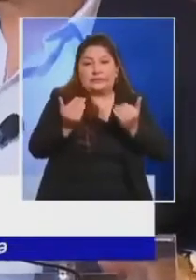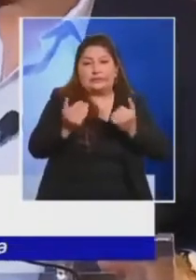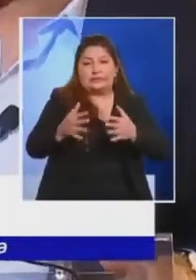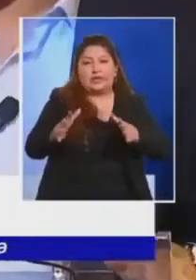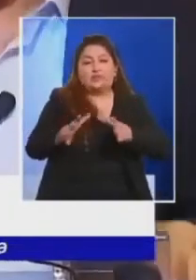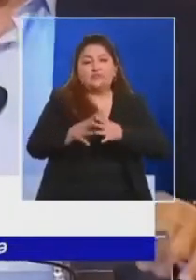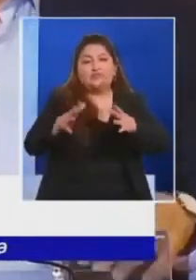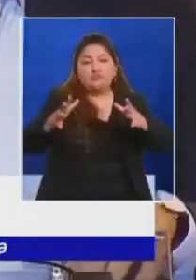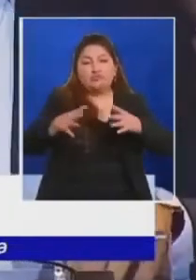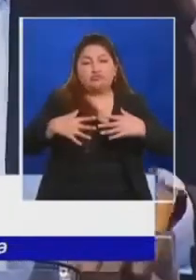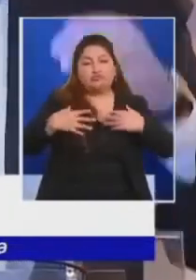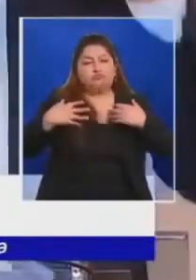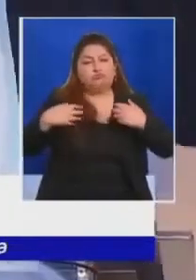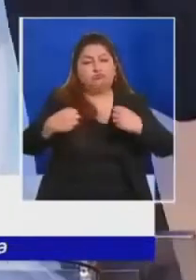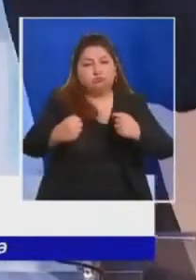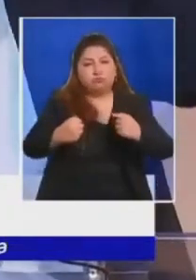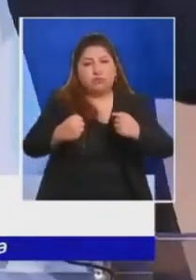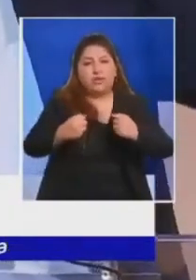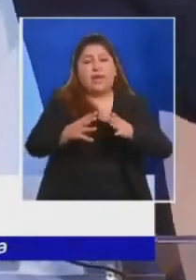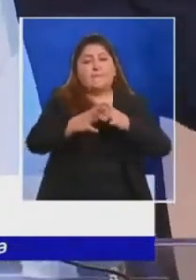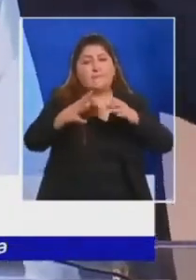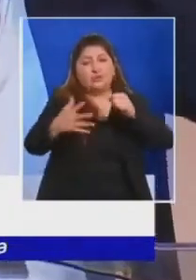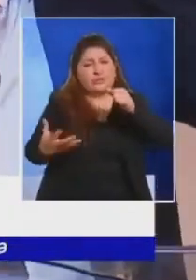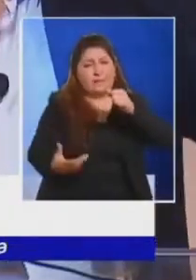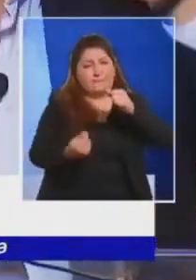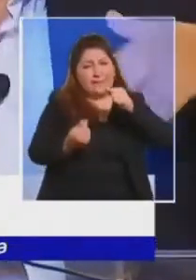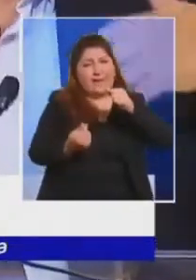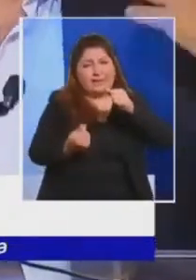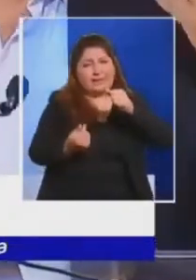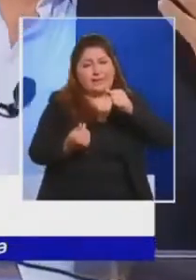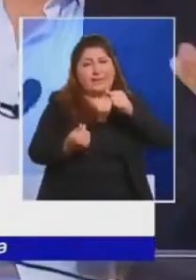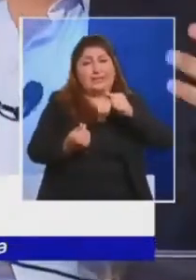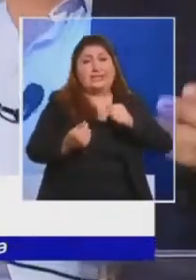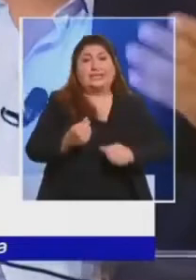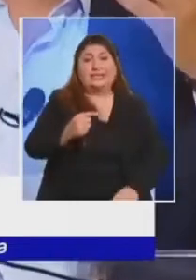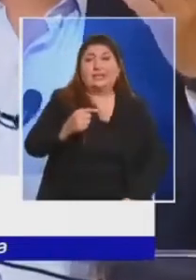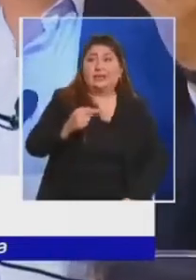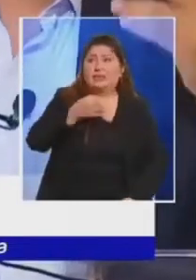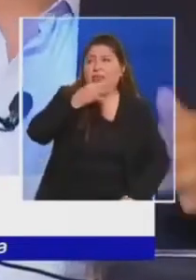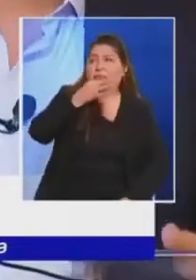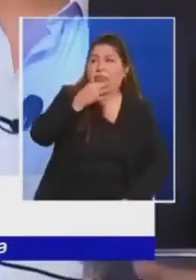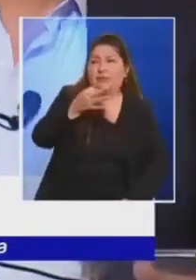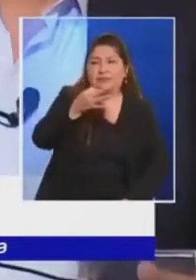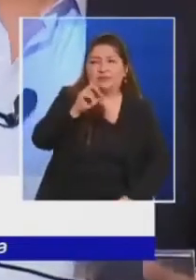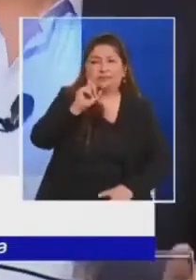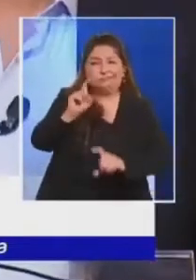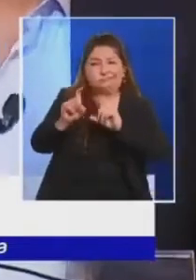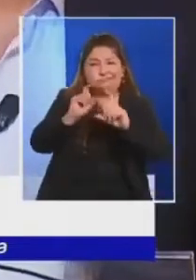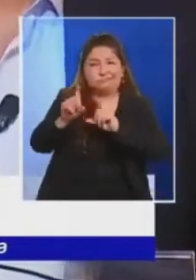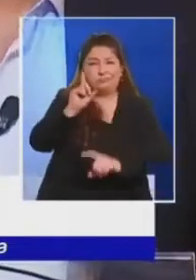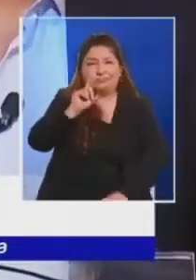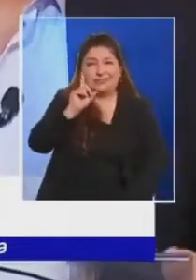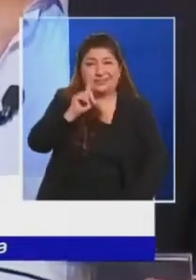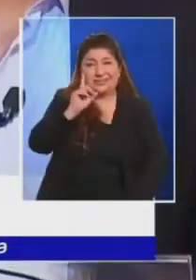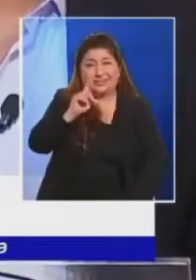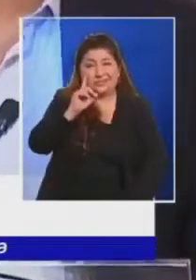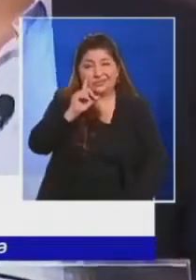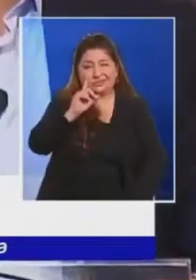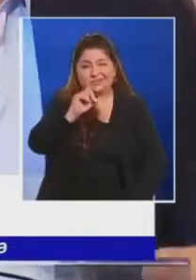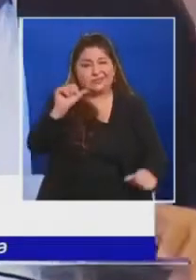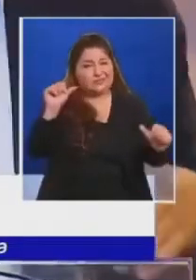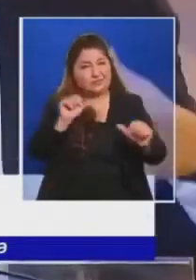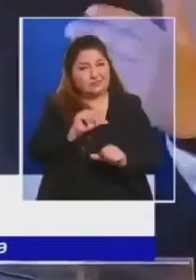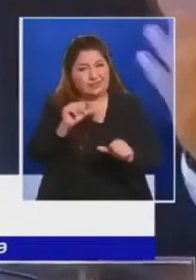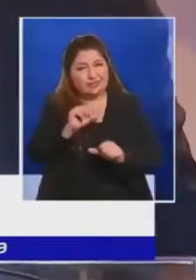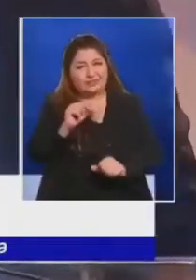plata dando vuelta. Y tratar de mentiroso siempre a su contendor en cada debate hace de esto justamente un tema de mala educación,